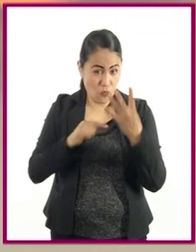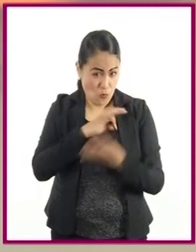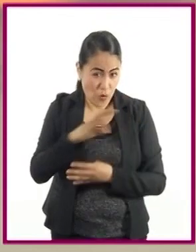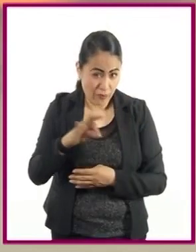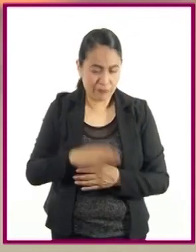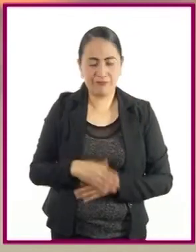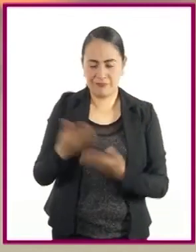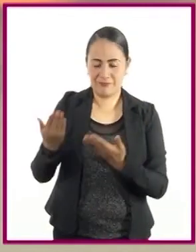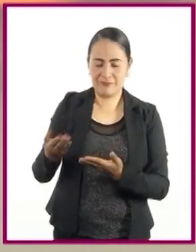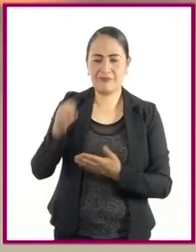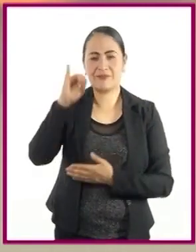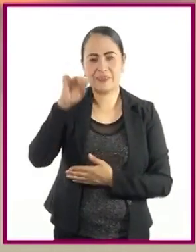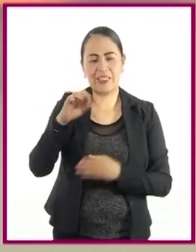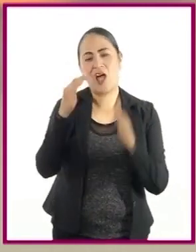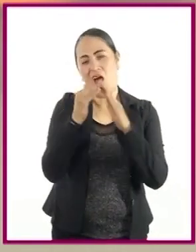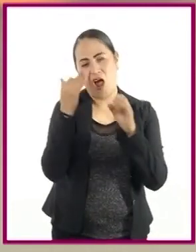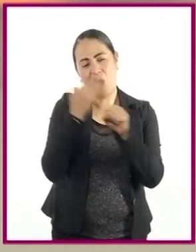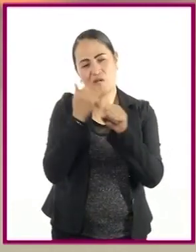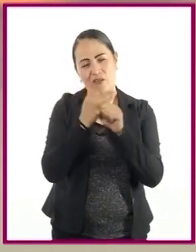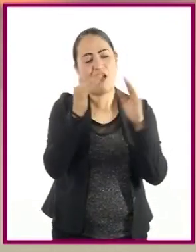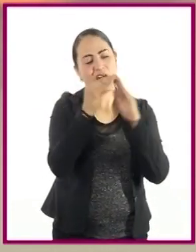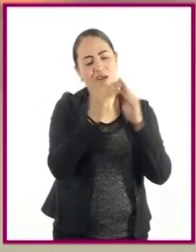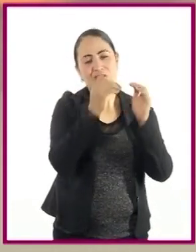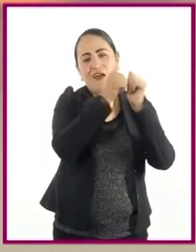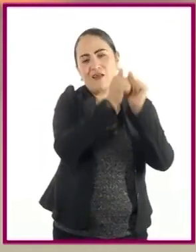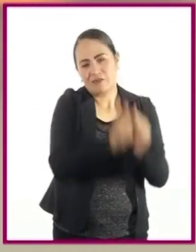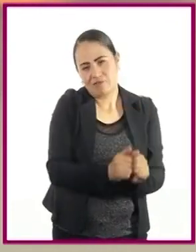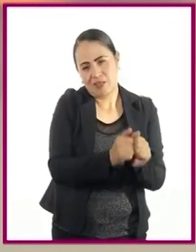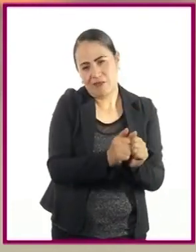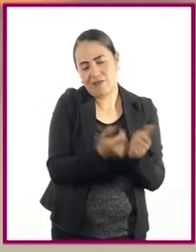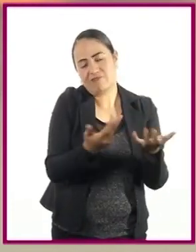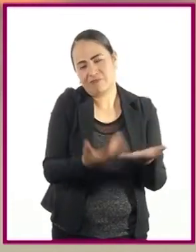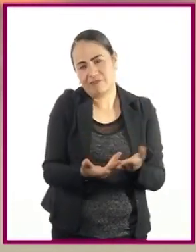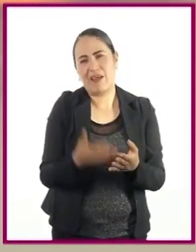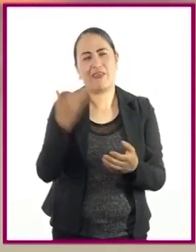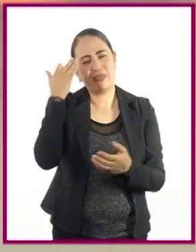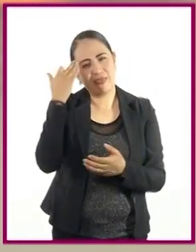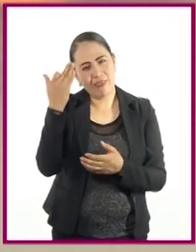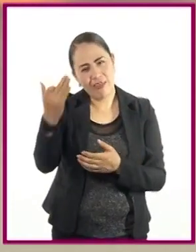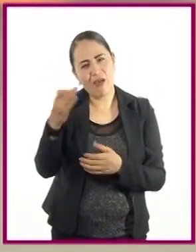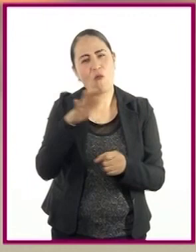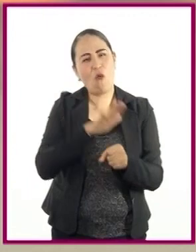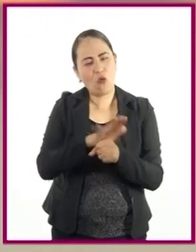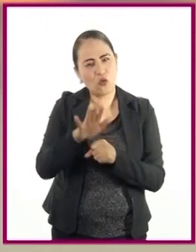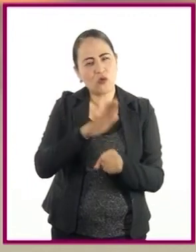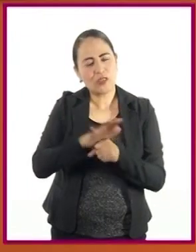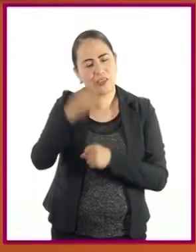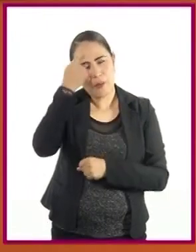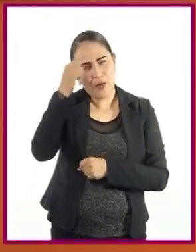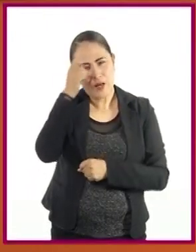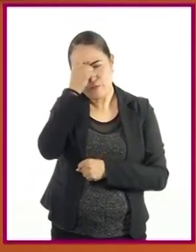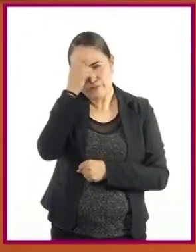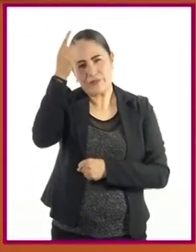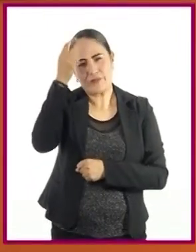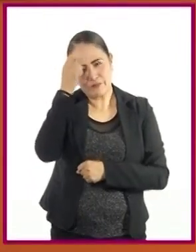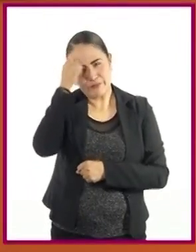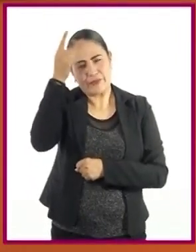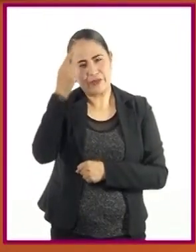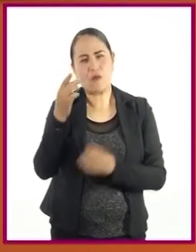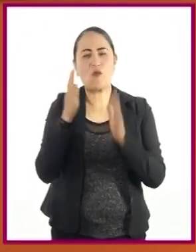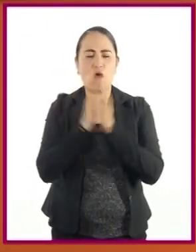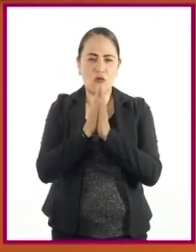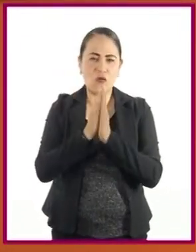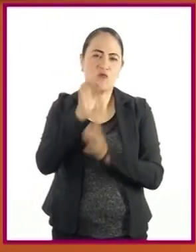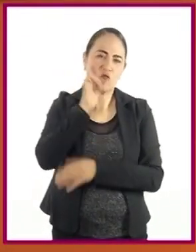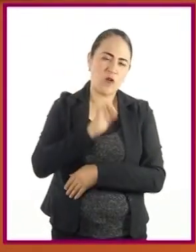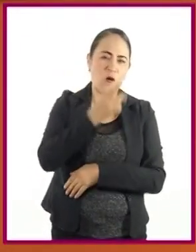En estos momentos que debemos permanecer en casa, tenemos mucho tiempo para poder crear y recrear. Así que alumnas y